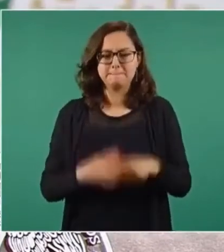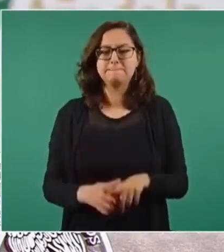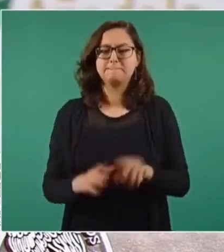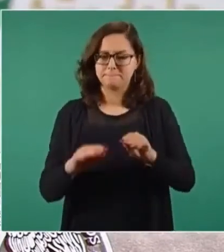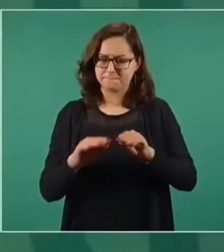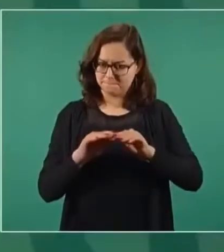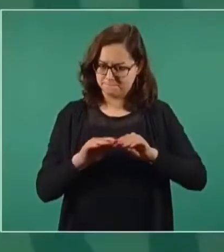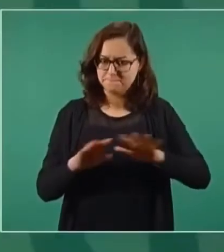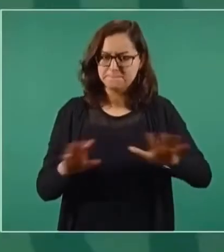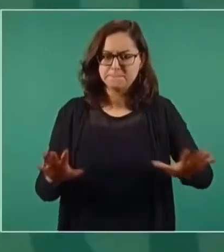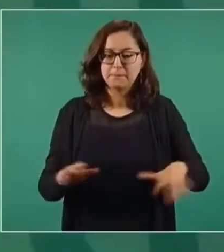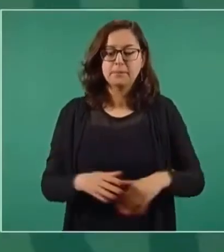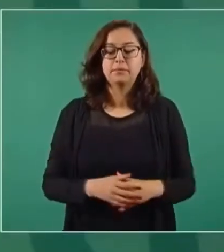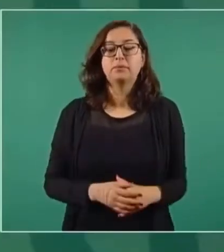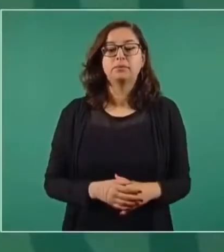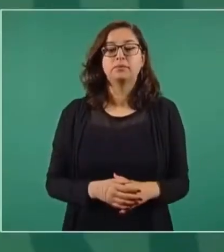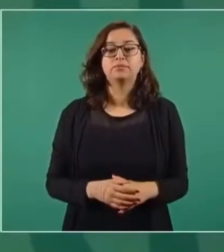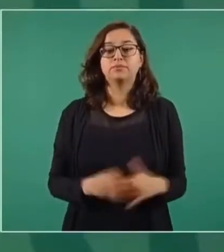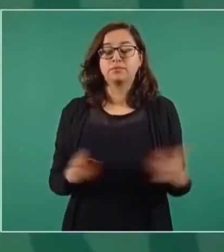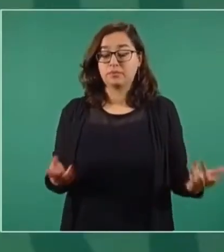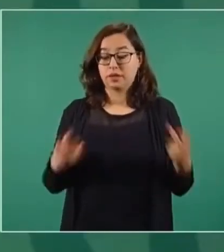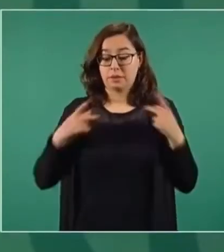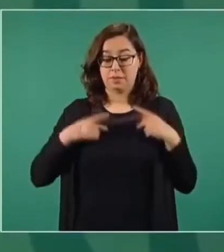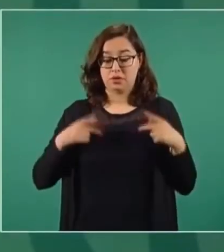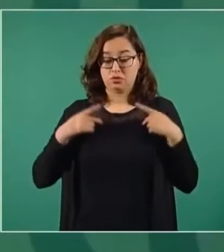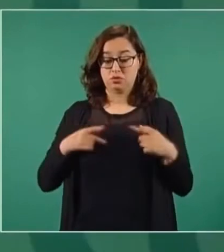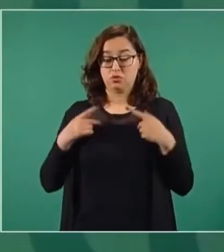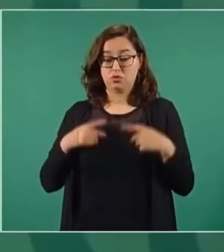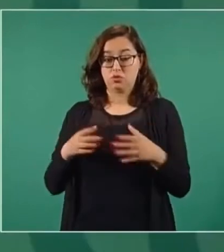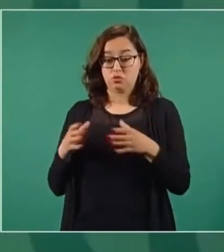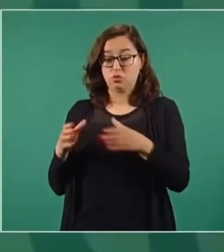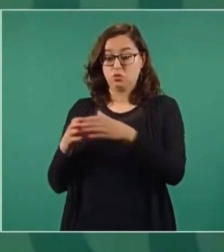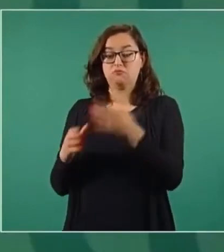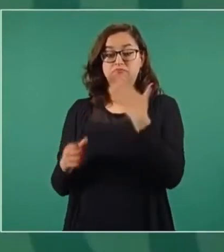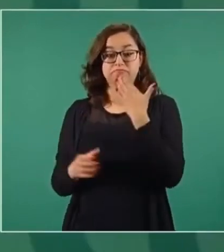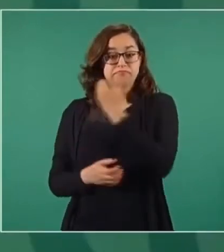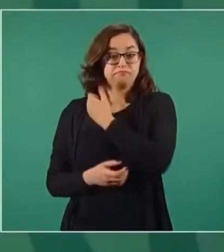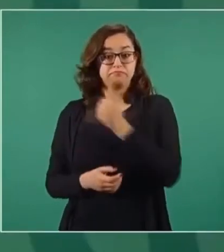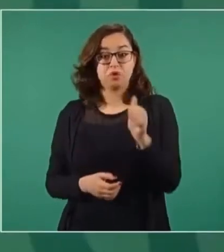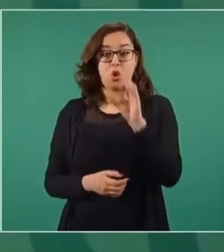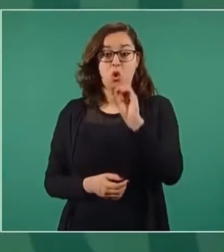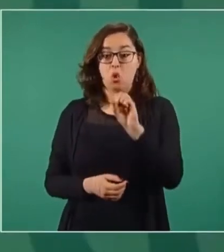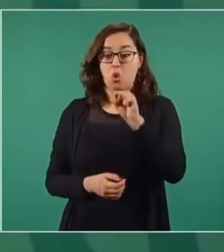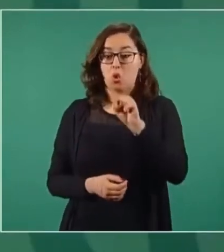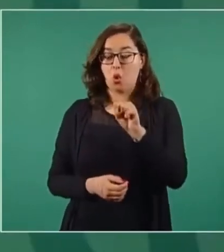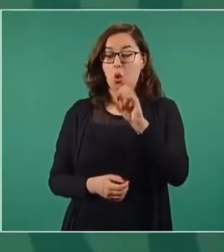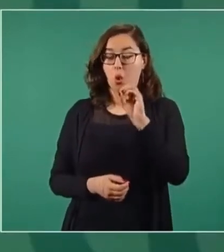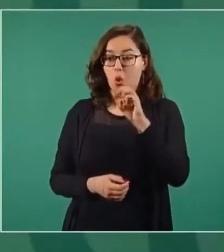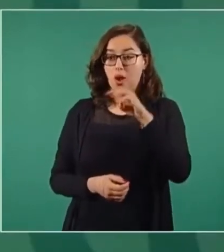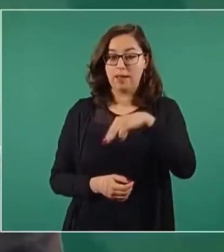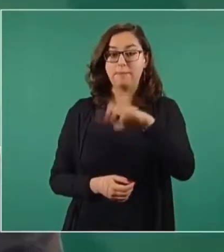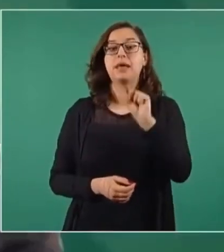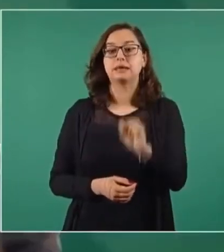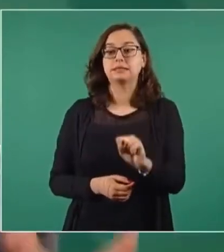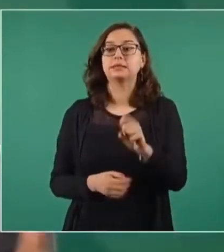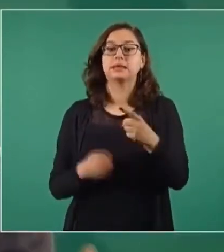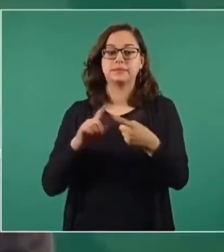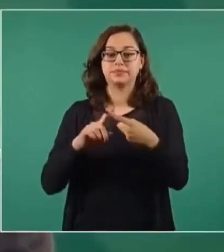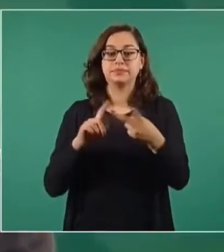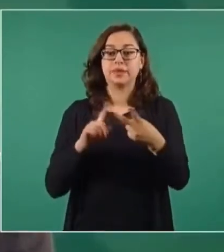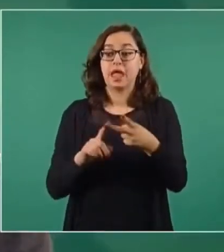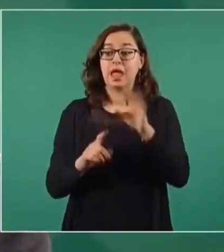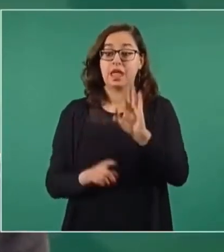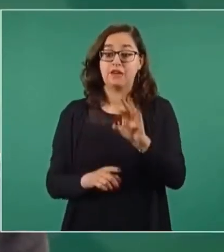una publicación de un grupo de personas expertas de la Organización Mundial de la Salud, de la FDA de Estados Unidos, de